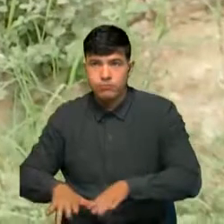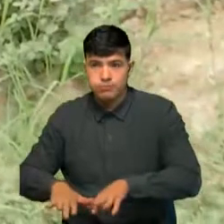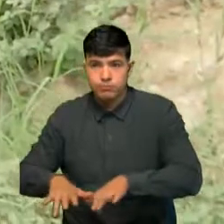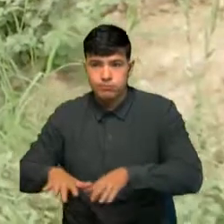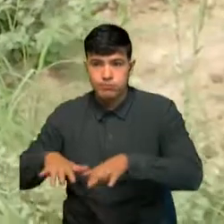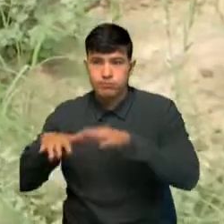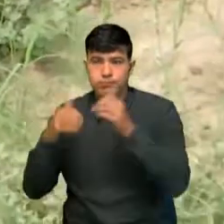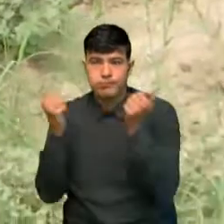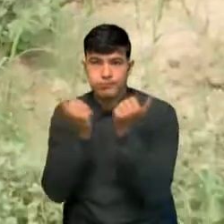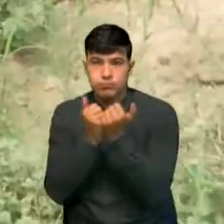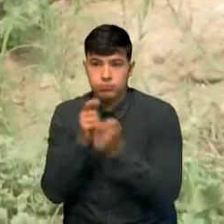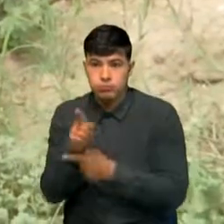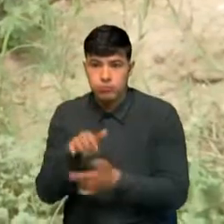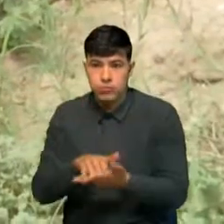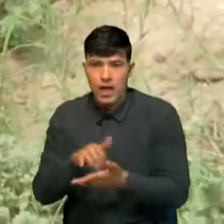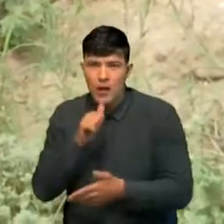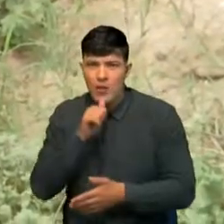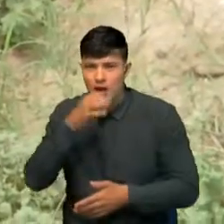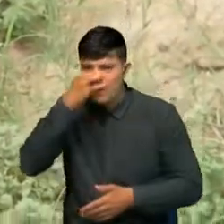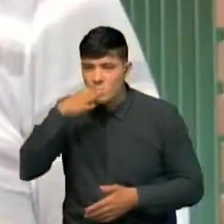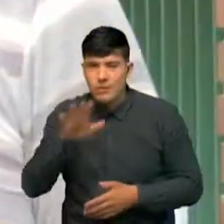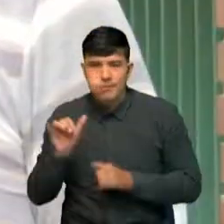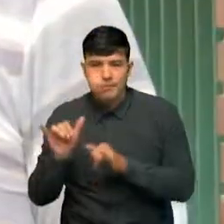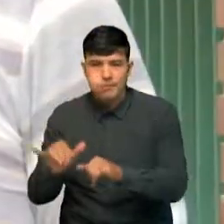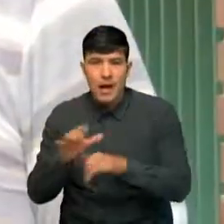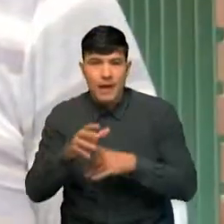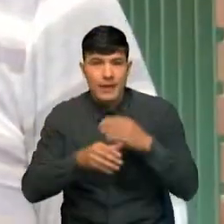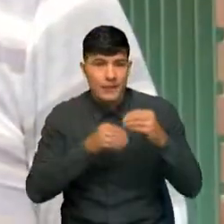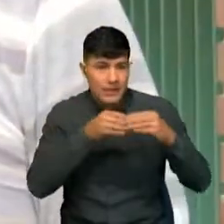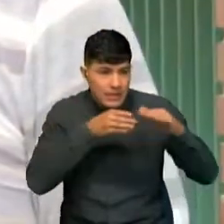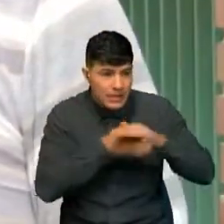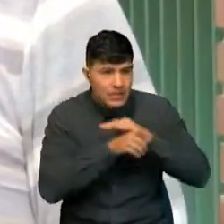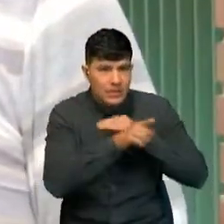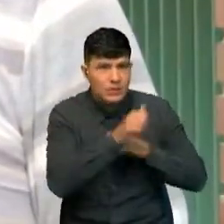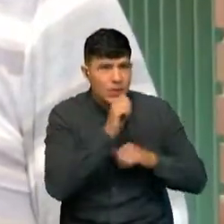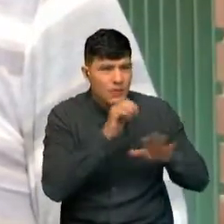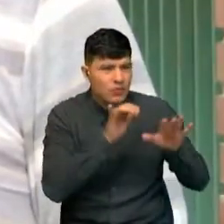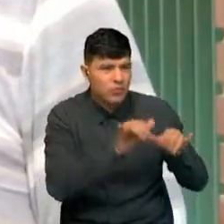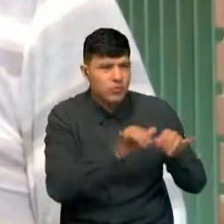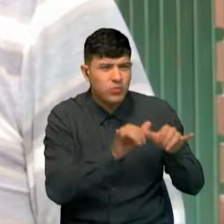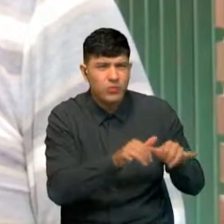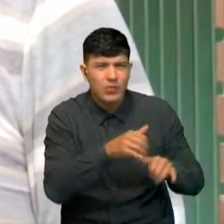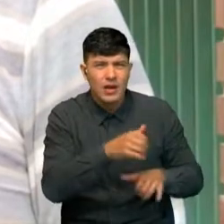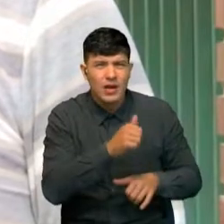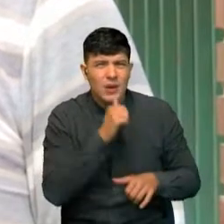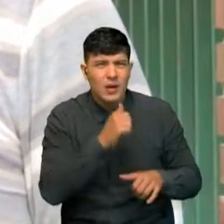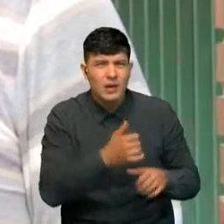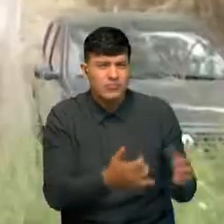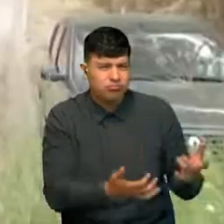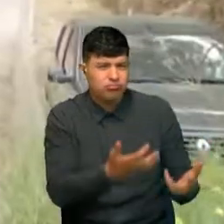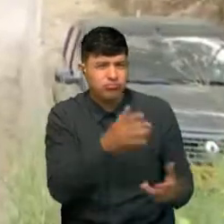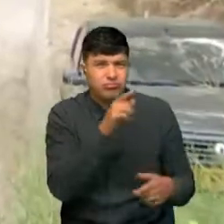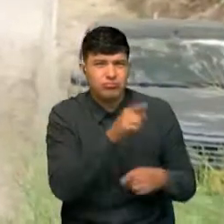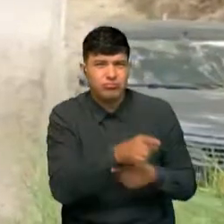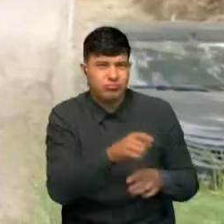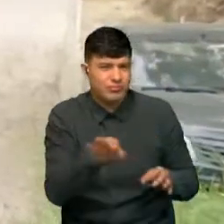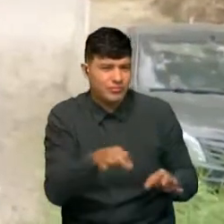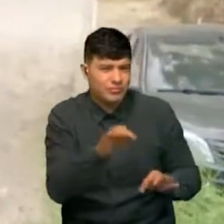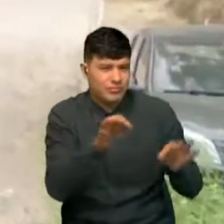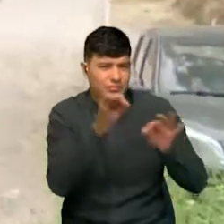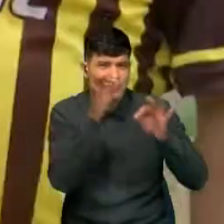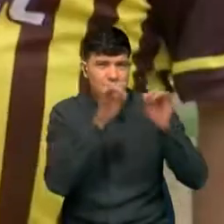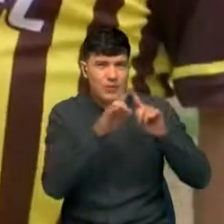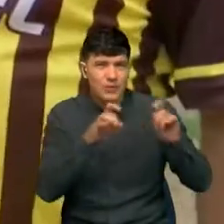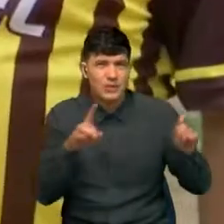canaleta. Fuera de eso, que a la entrada del barrio está estancando el agua, se está echando un agua hervida, en el cual es un criadero de zancudos y de